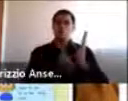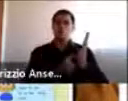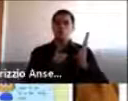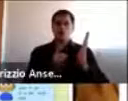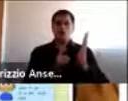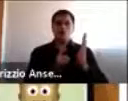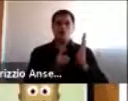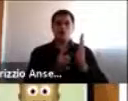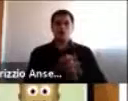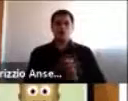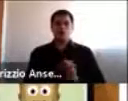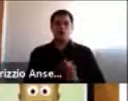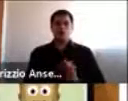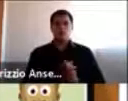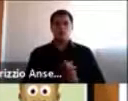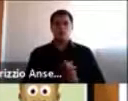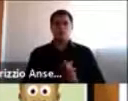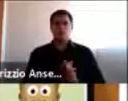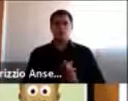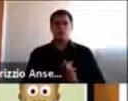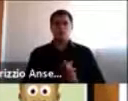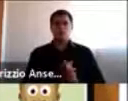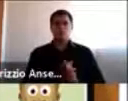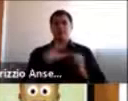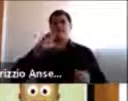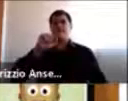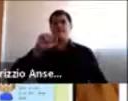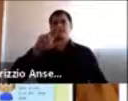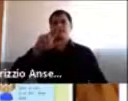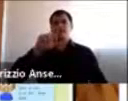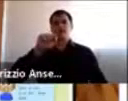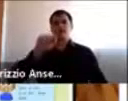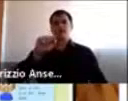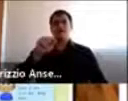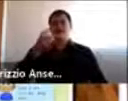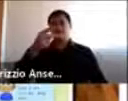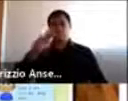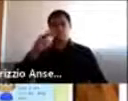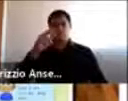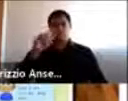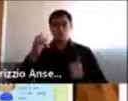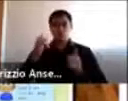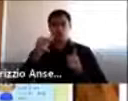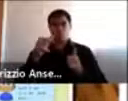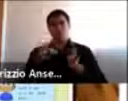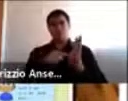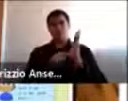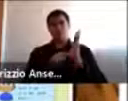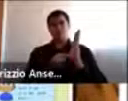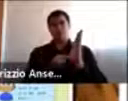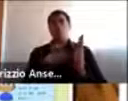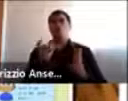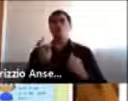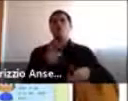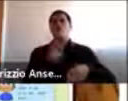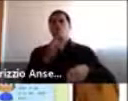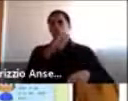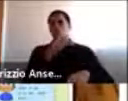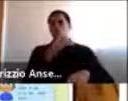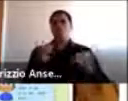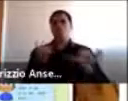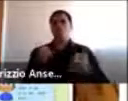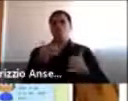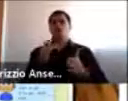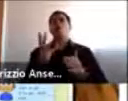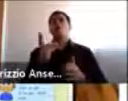carta de carta del jugador en el cual se muestra nuevamente el tiempo de juego el total de respuestas